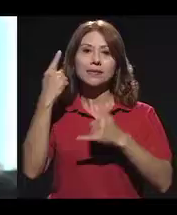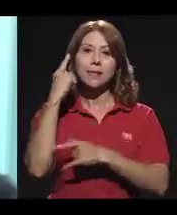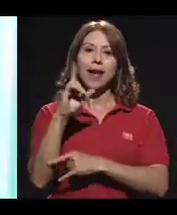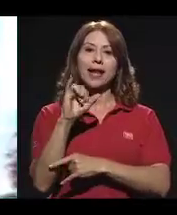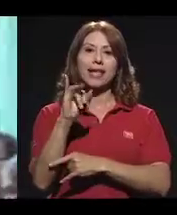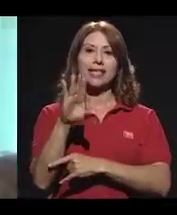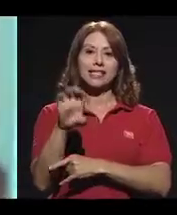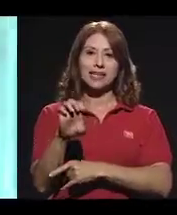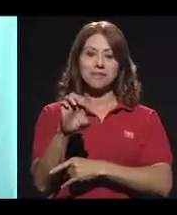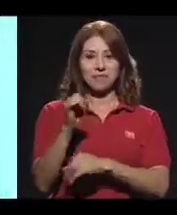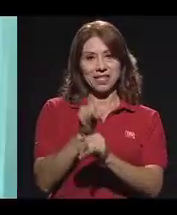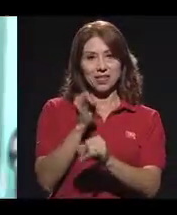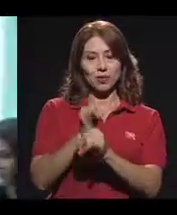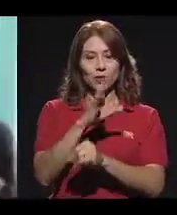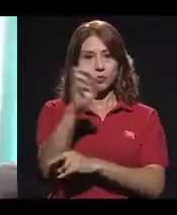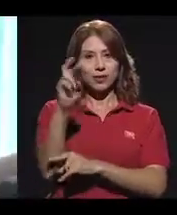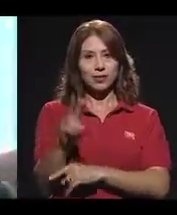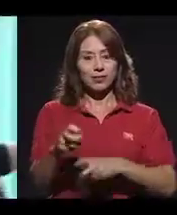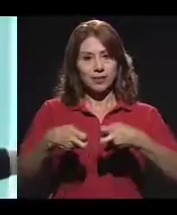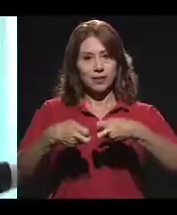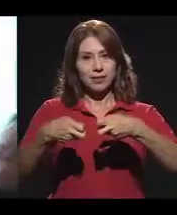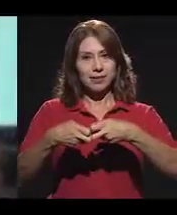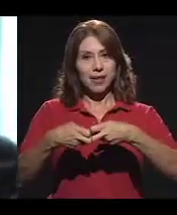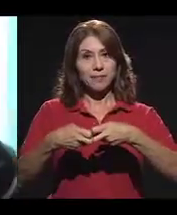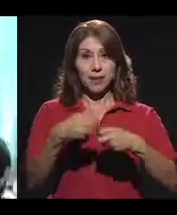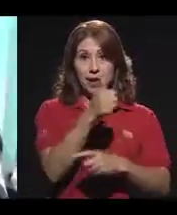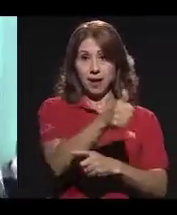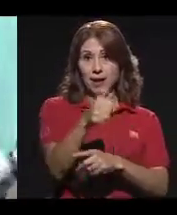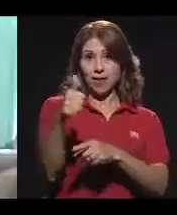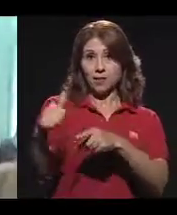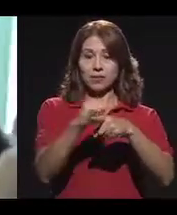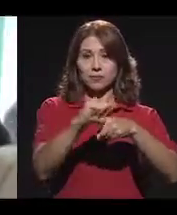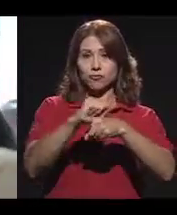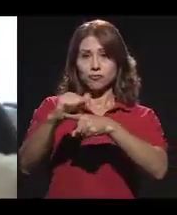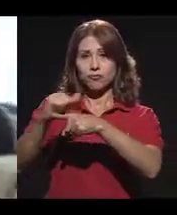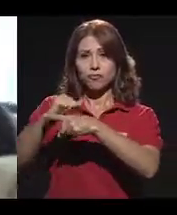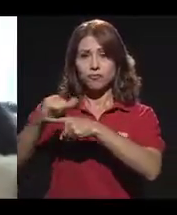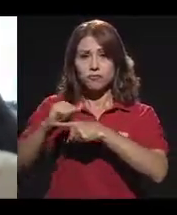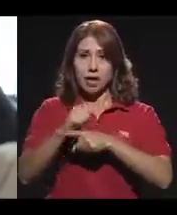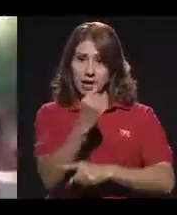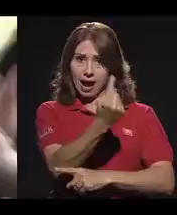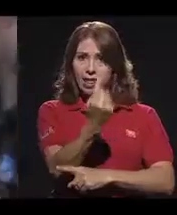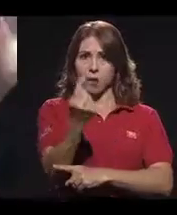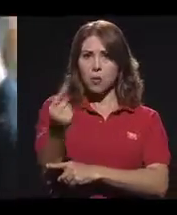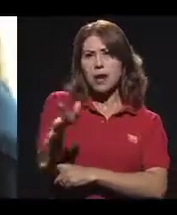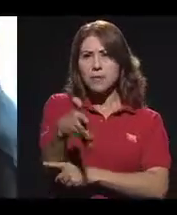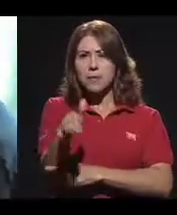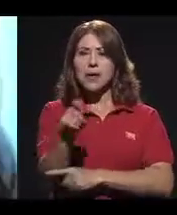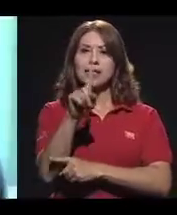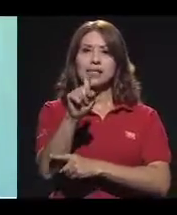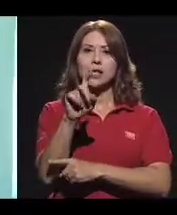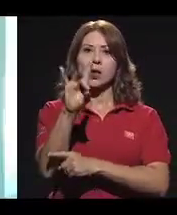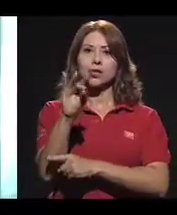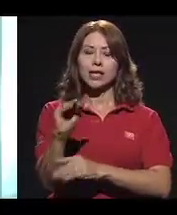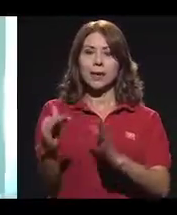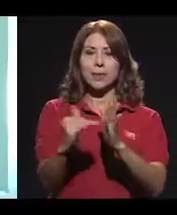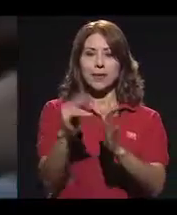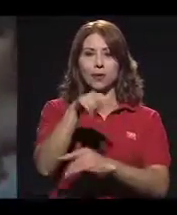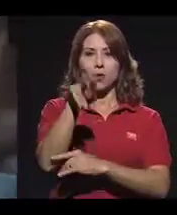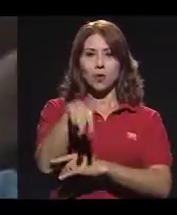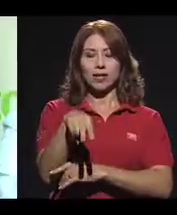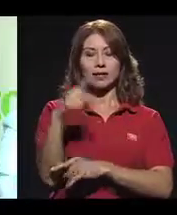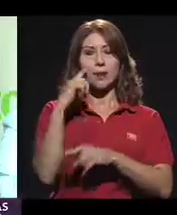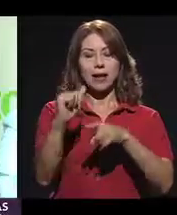de Electricidad, ICE. En la capacitación de cada una de estas personas se invirtió alrededor de 180,000